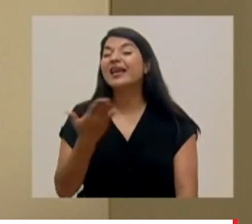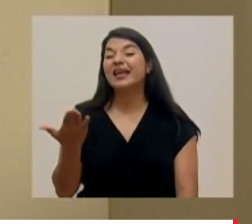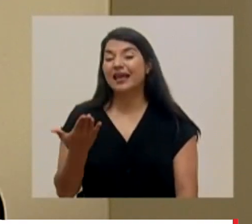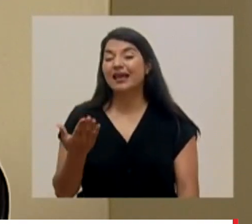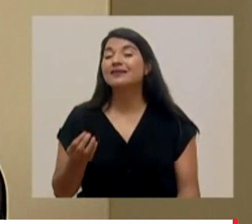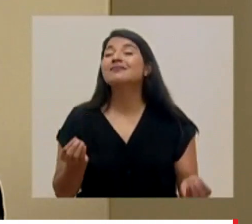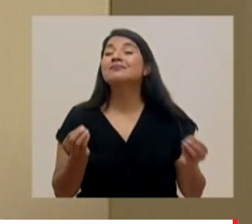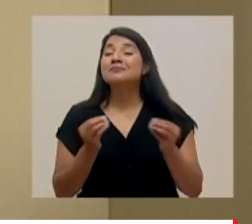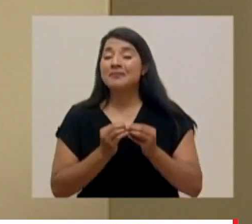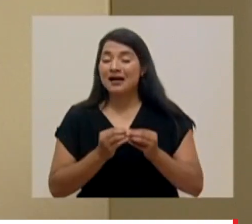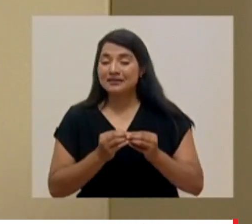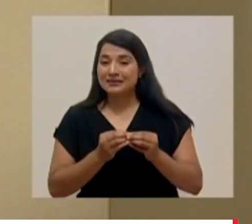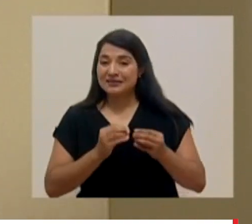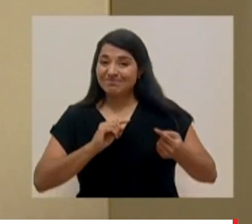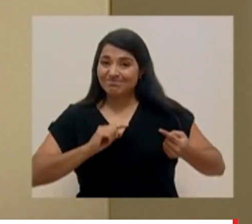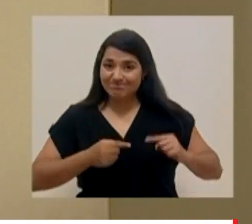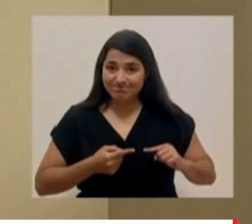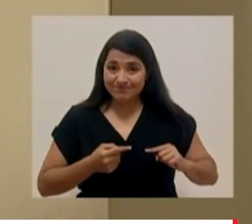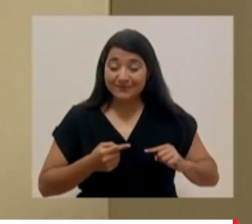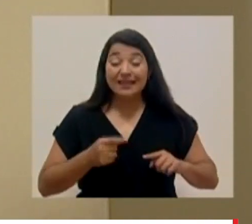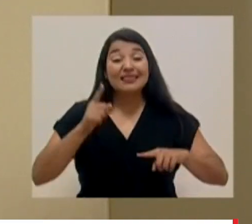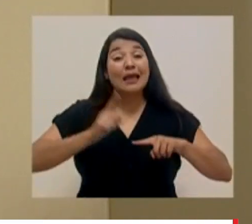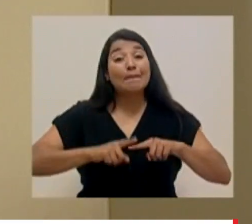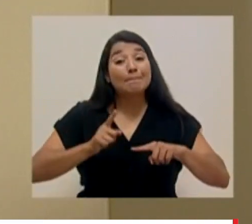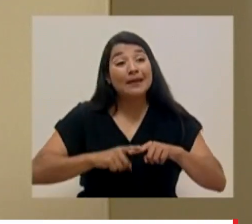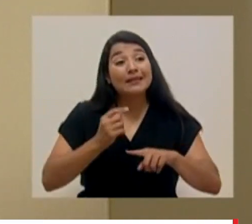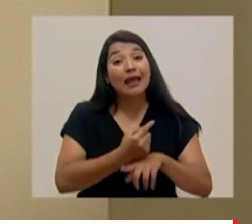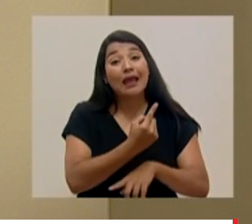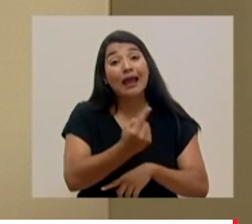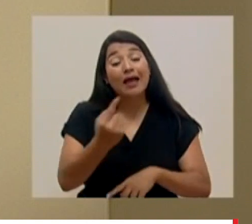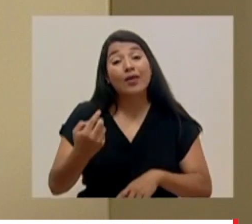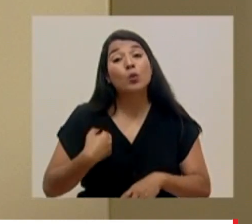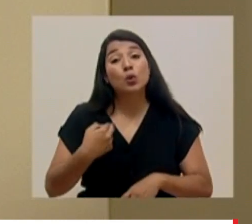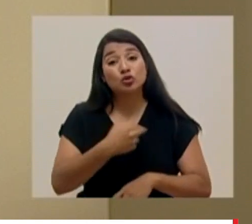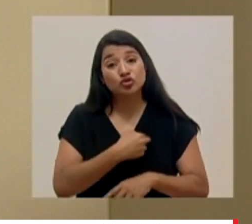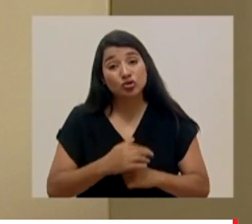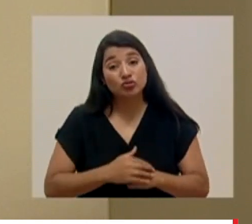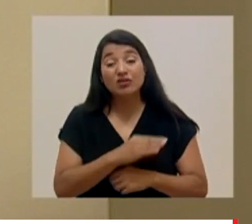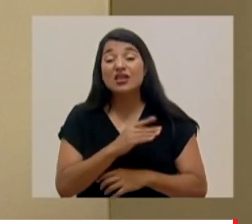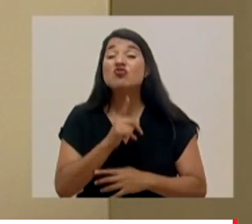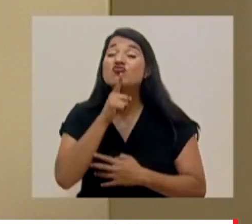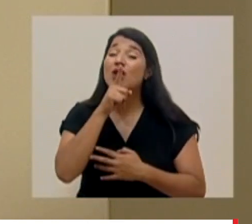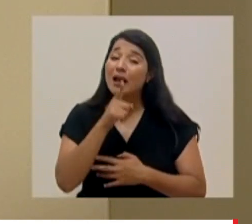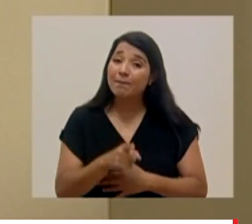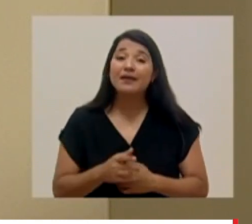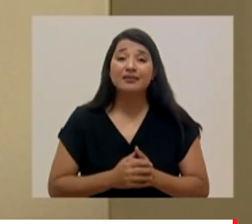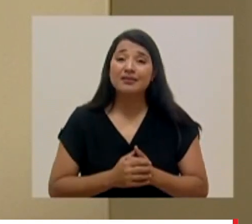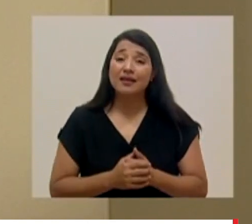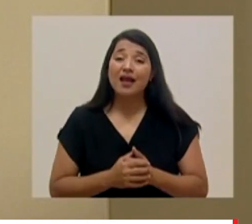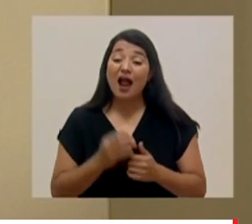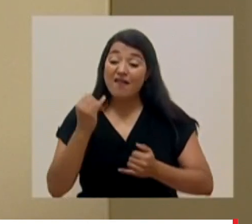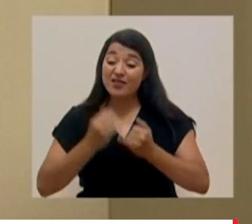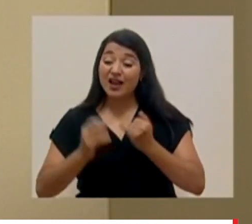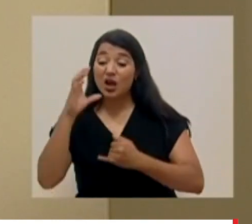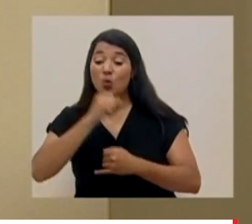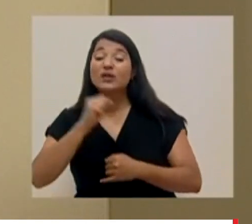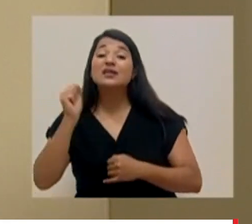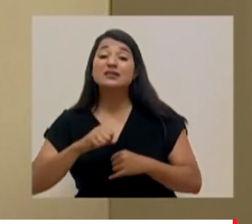doloroso? Que está en todos nosotros hacer que eso no ocurra. Y sería muy doloroso decir que al final sí ocurrió.